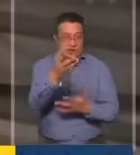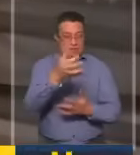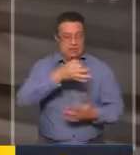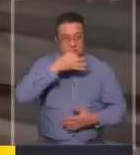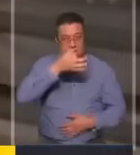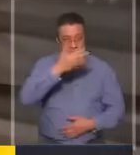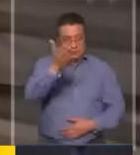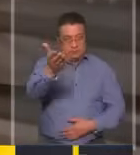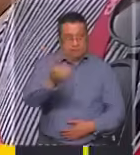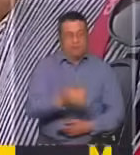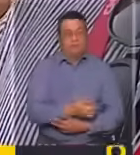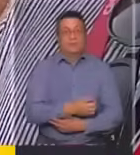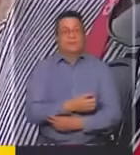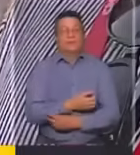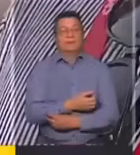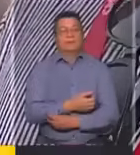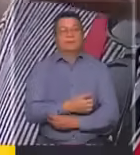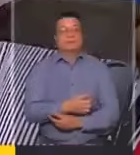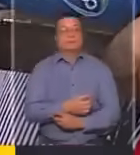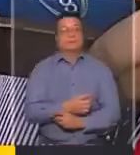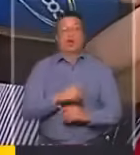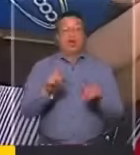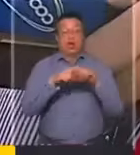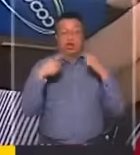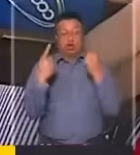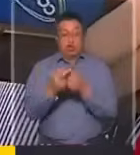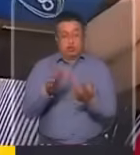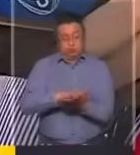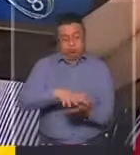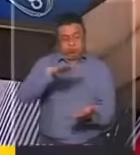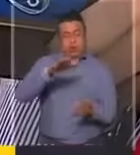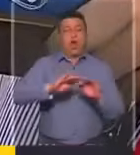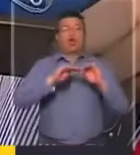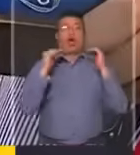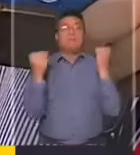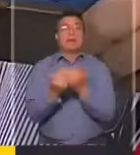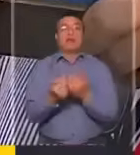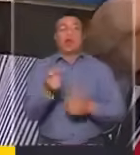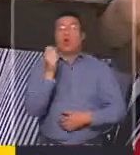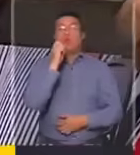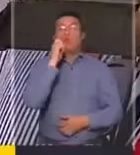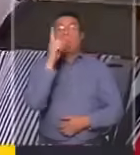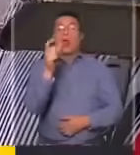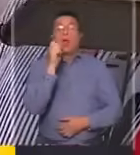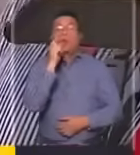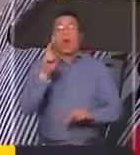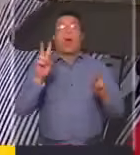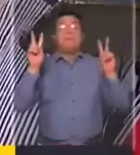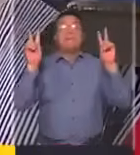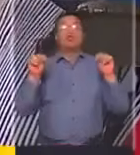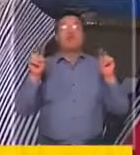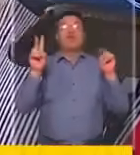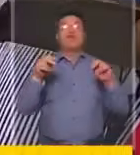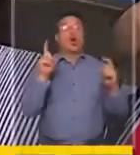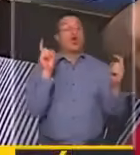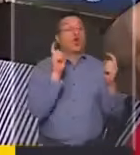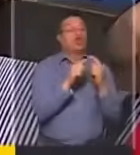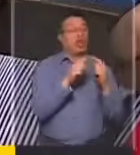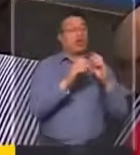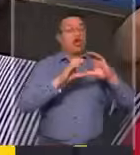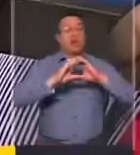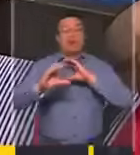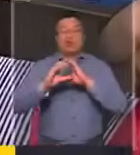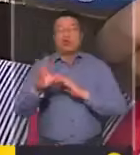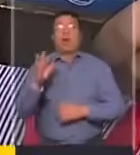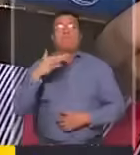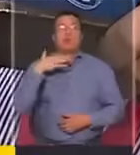entregó. Todos los antecedentes completos, cuáles serían las razones de este contacto y comunicaciones,